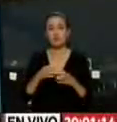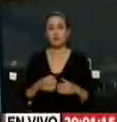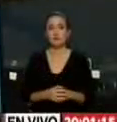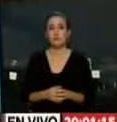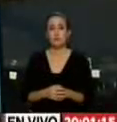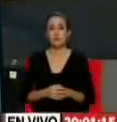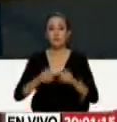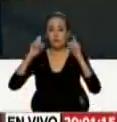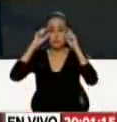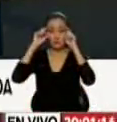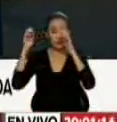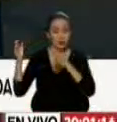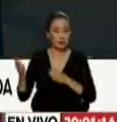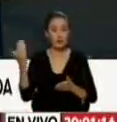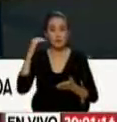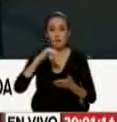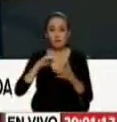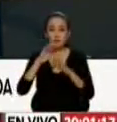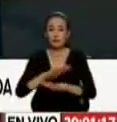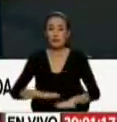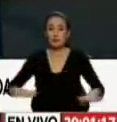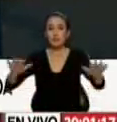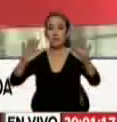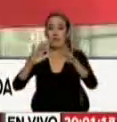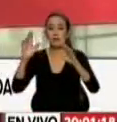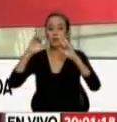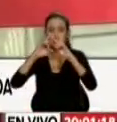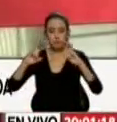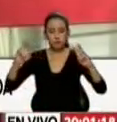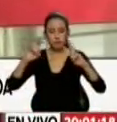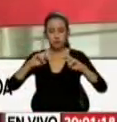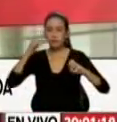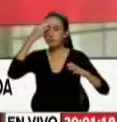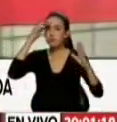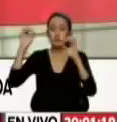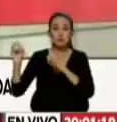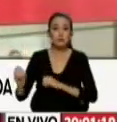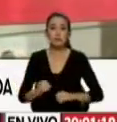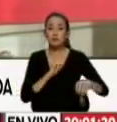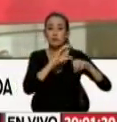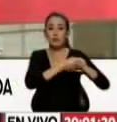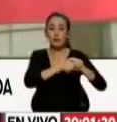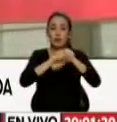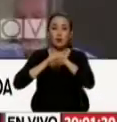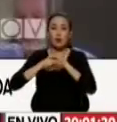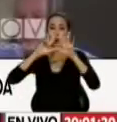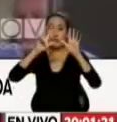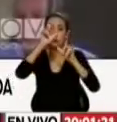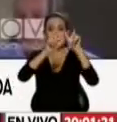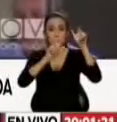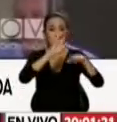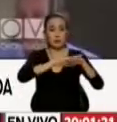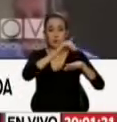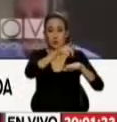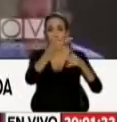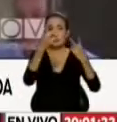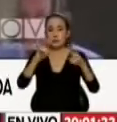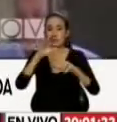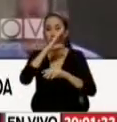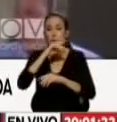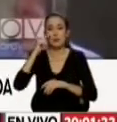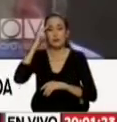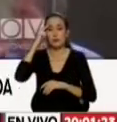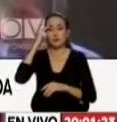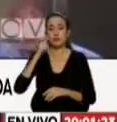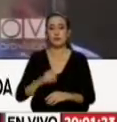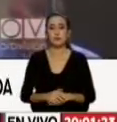La Fiscalía General del Estado abrió una indagación previa por delincuencia organizada contra 8 personas, entre ellas el